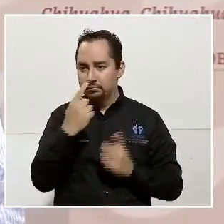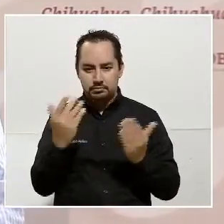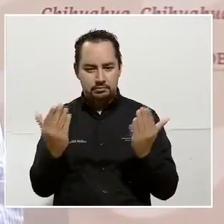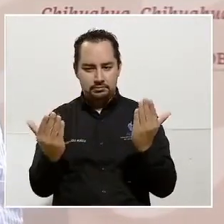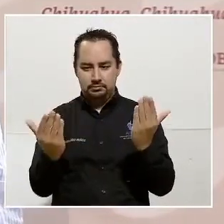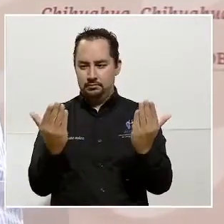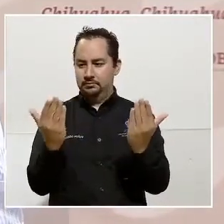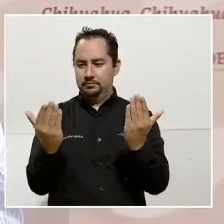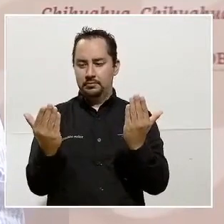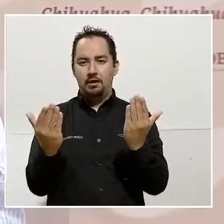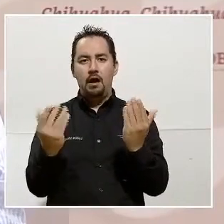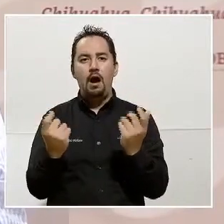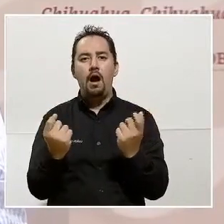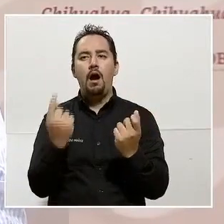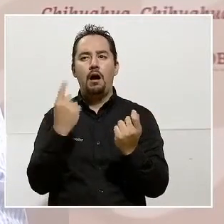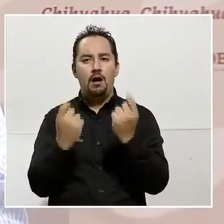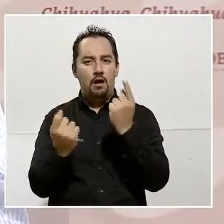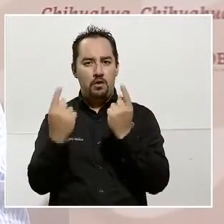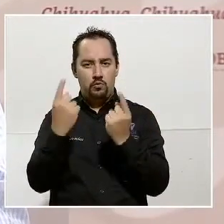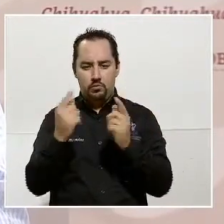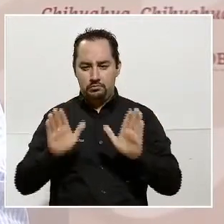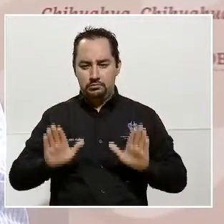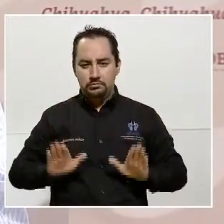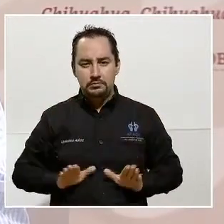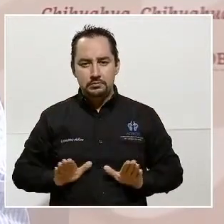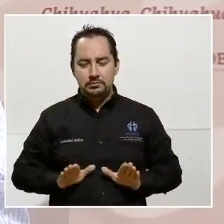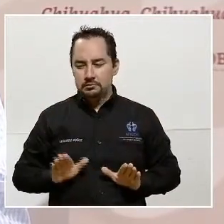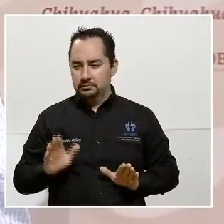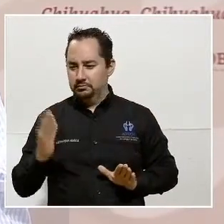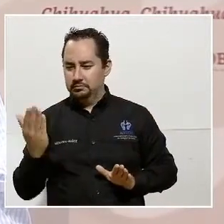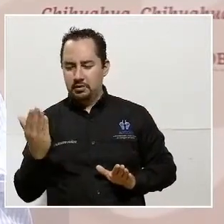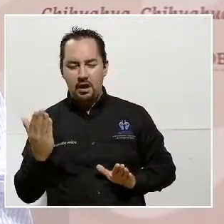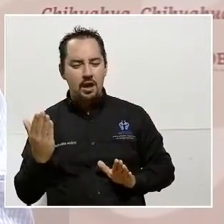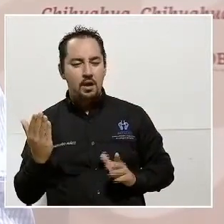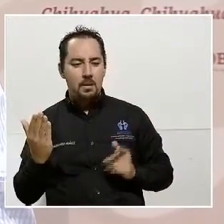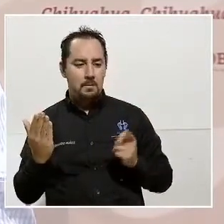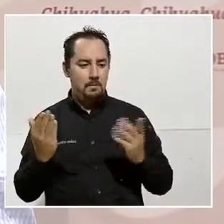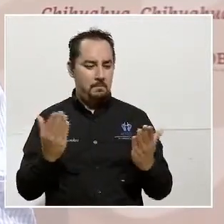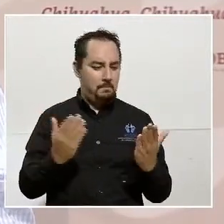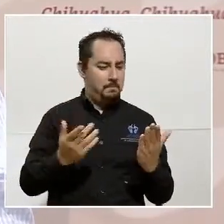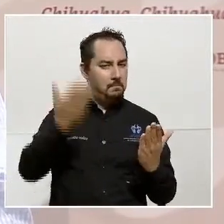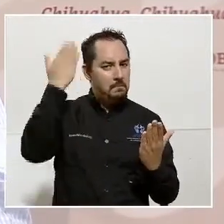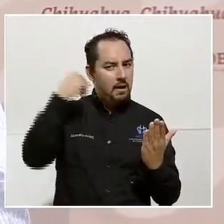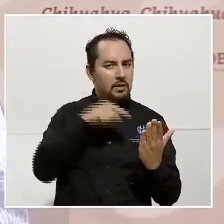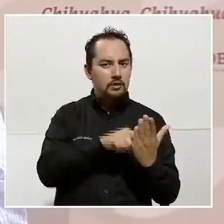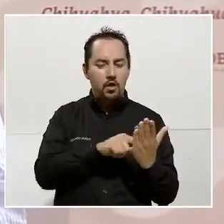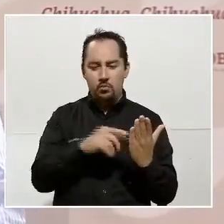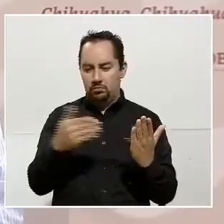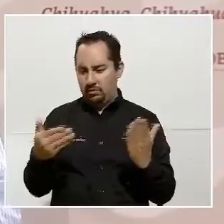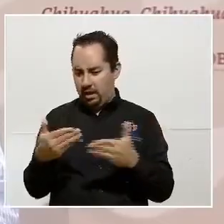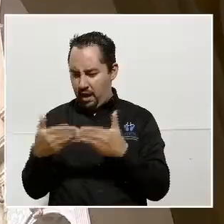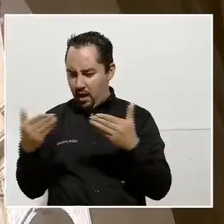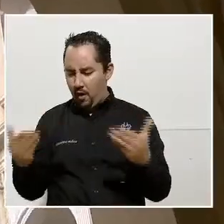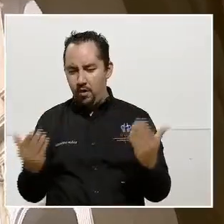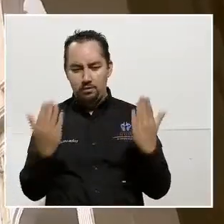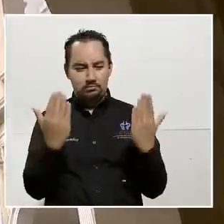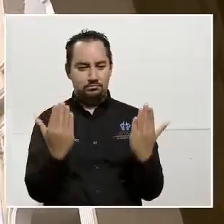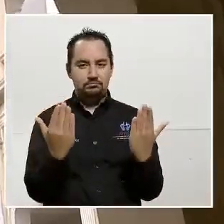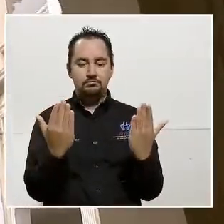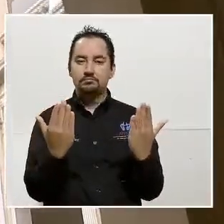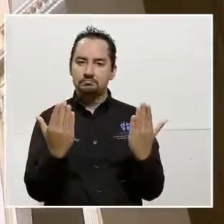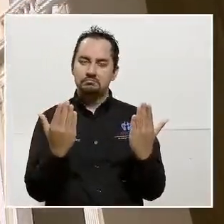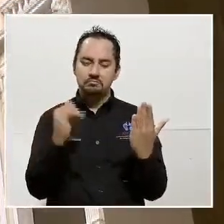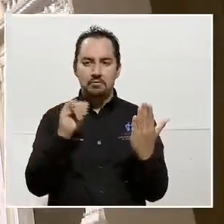algunas características y móviles de las violencias del pasado y las del presente, es imposible